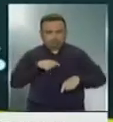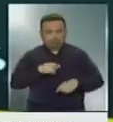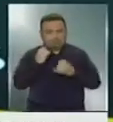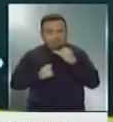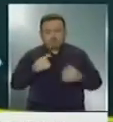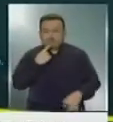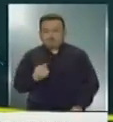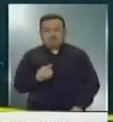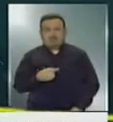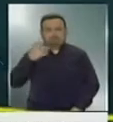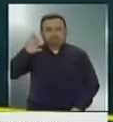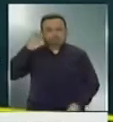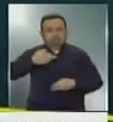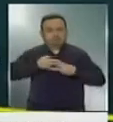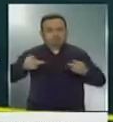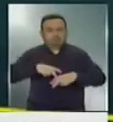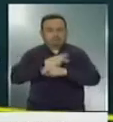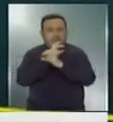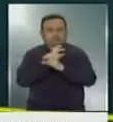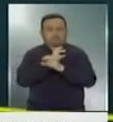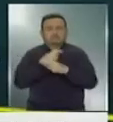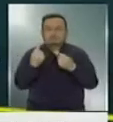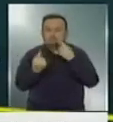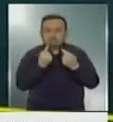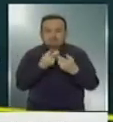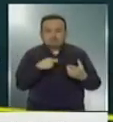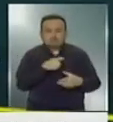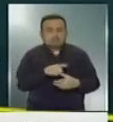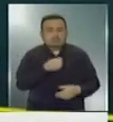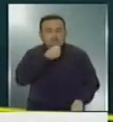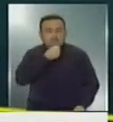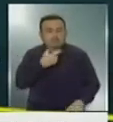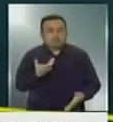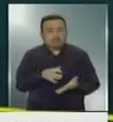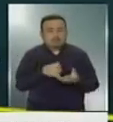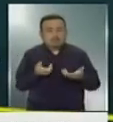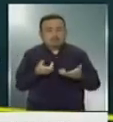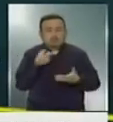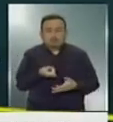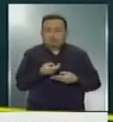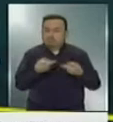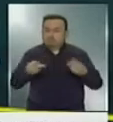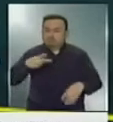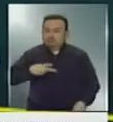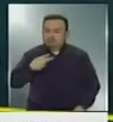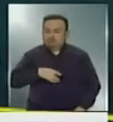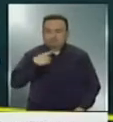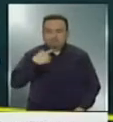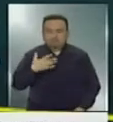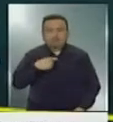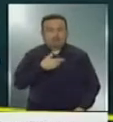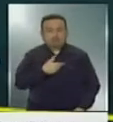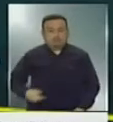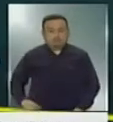al término de eso hizo una conferencia de prensa virtual por Zoom, varias preguntas de los periodistas económicos y dio una noticia muy